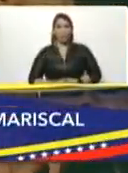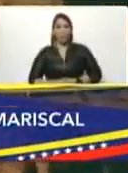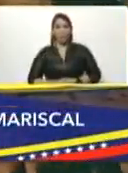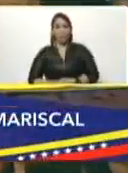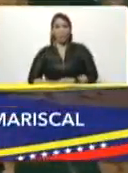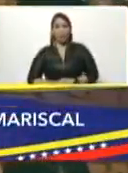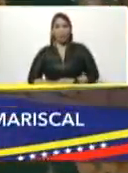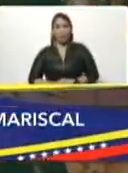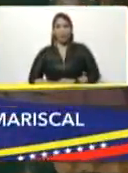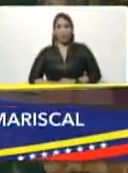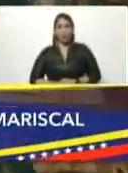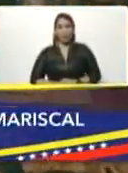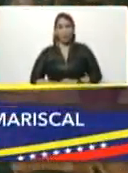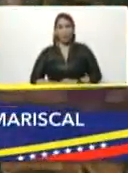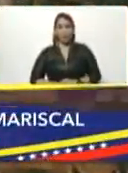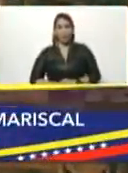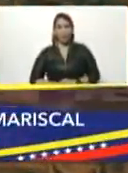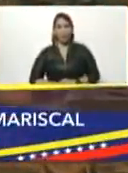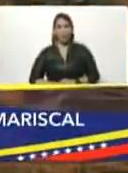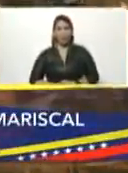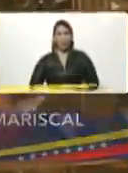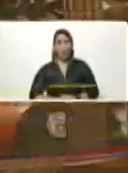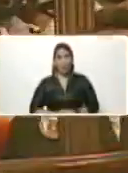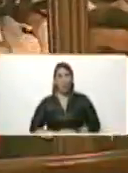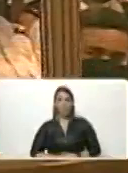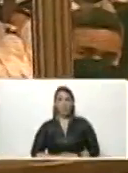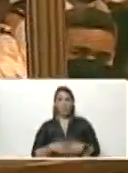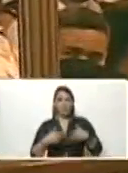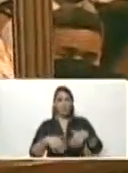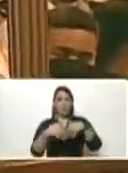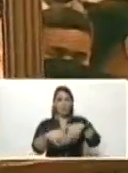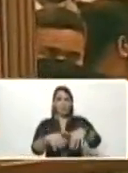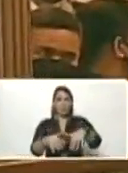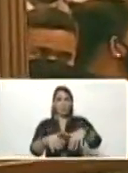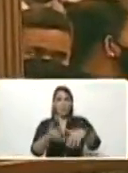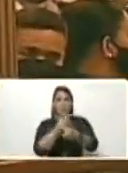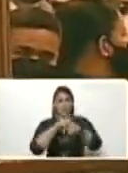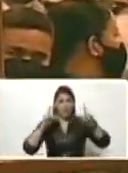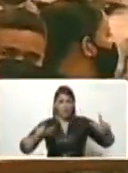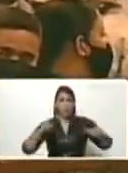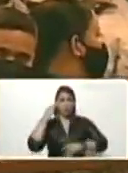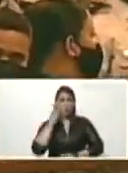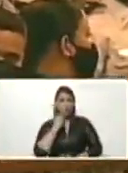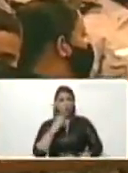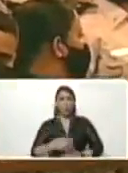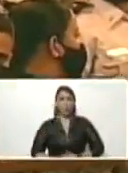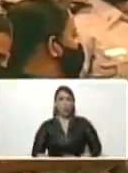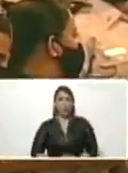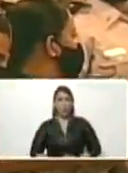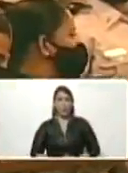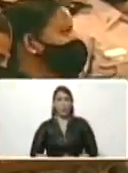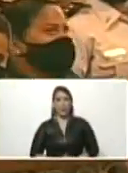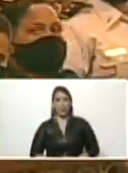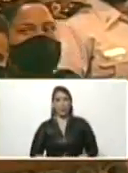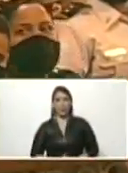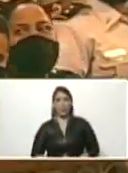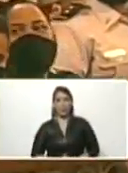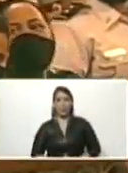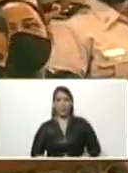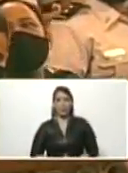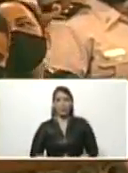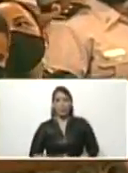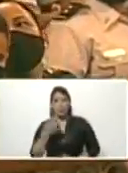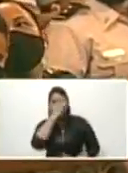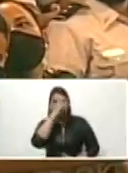heredera del legado del Ejército de Libertadores y Libertadoras de Bolívar, hoy se ha plantado en medio